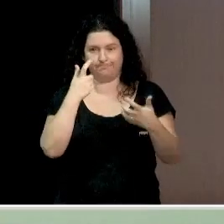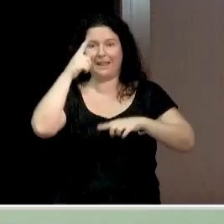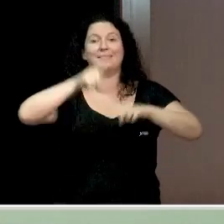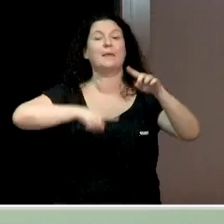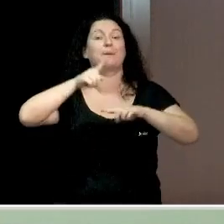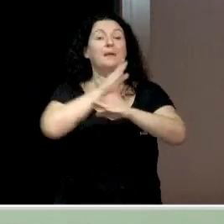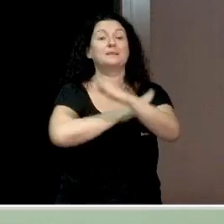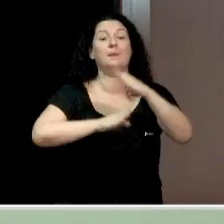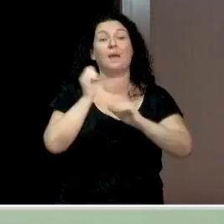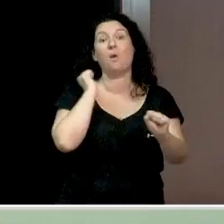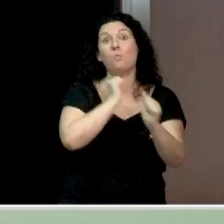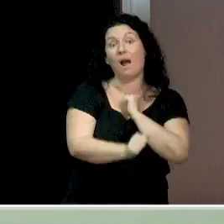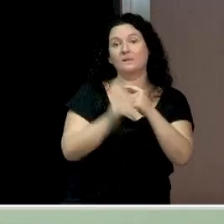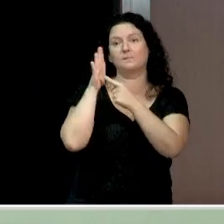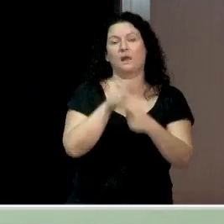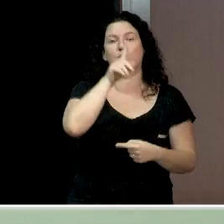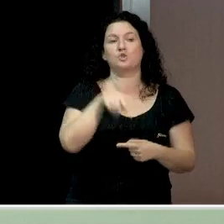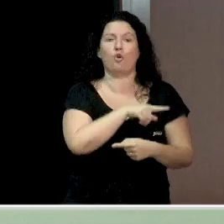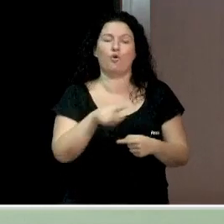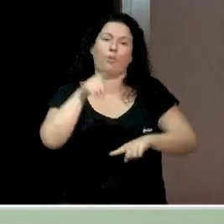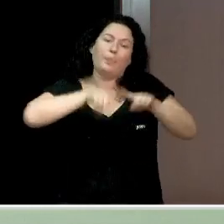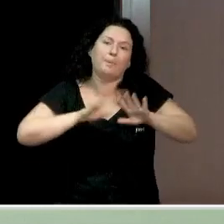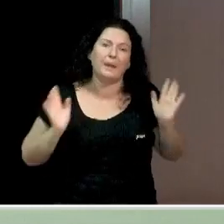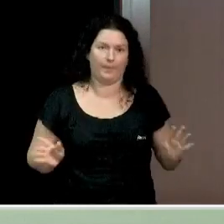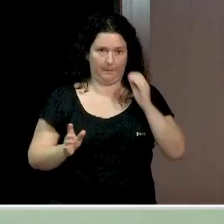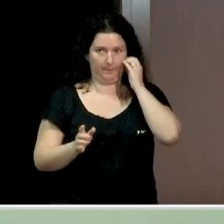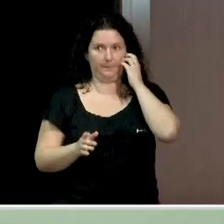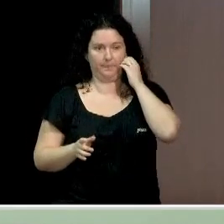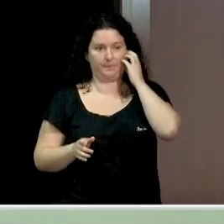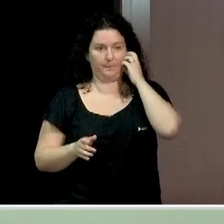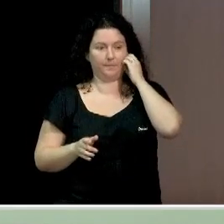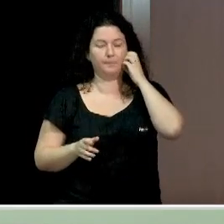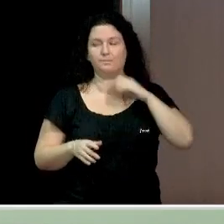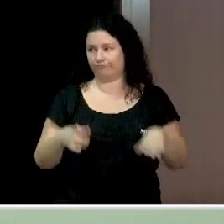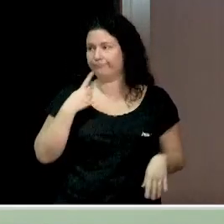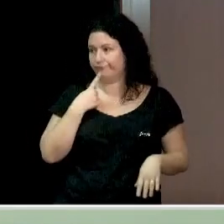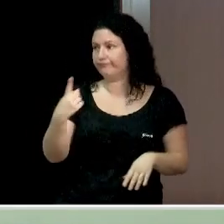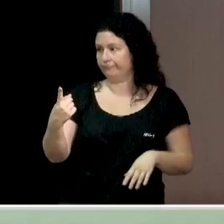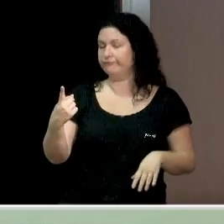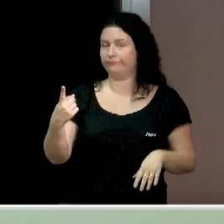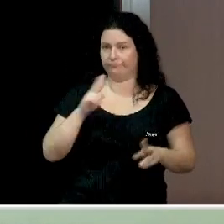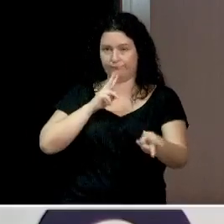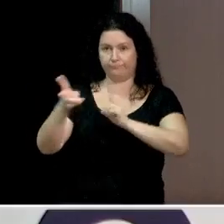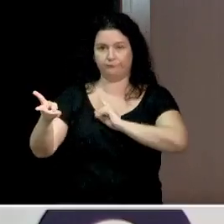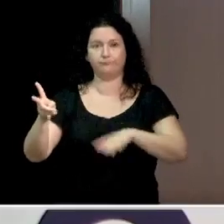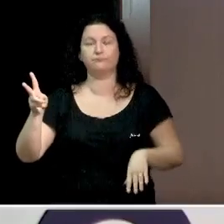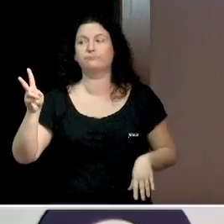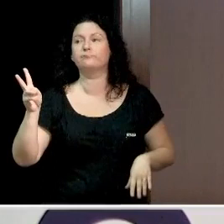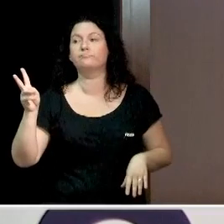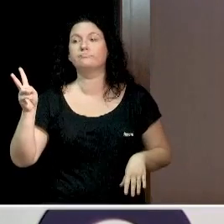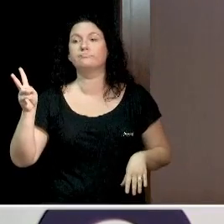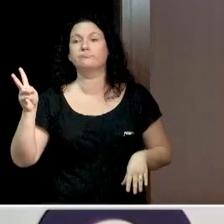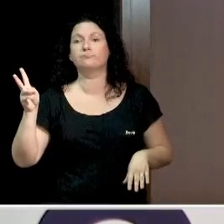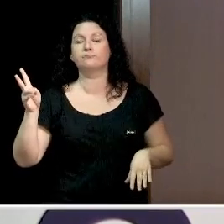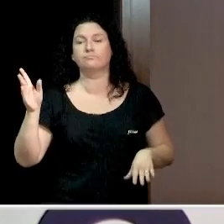No sé cuál es su opinión. Sí, de hecho, podría decirle que